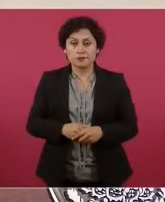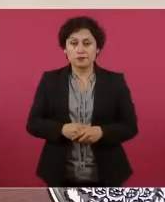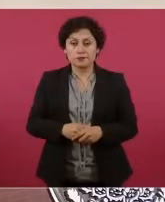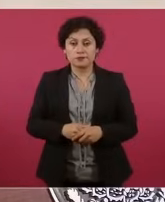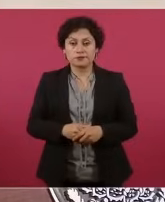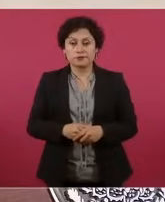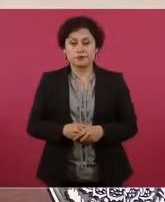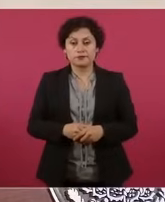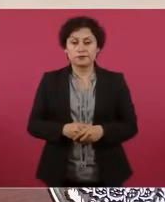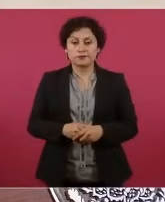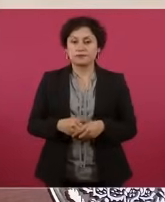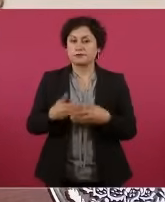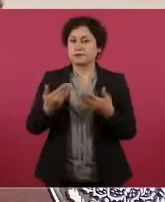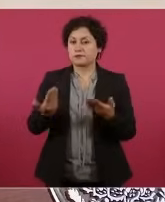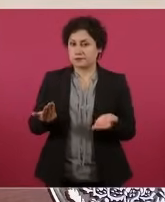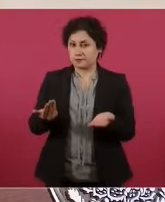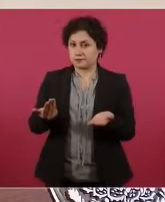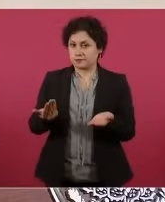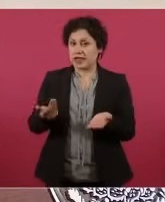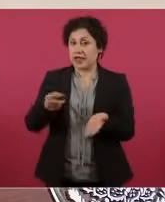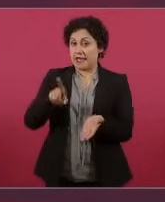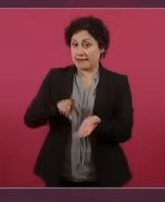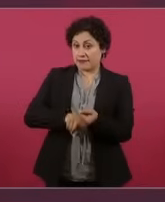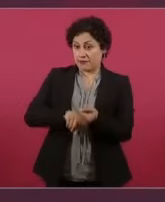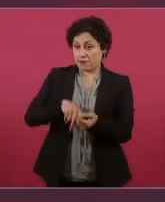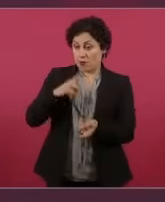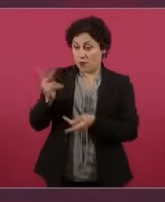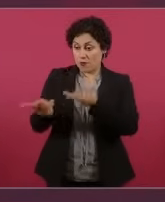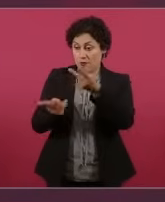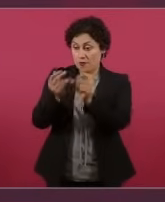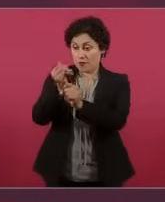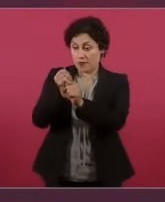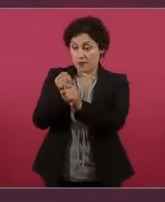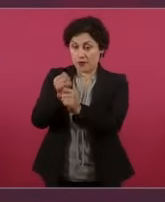y en la encuesta